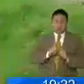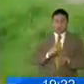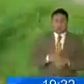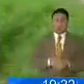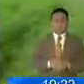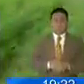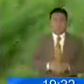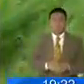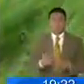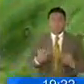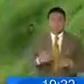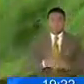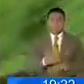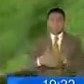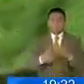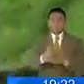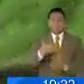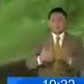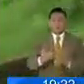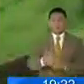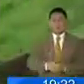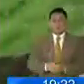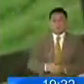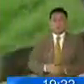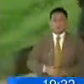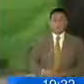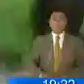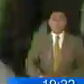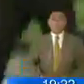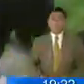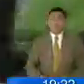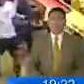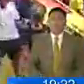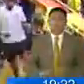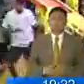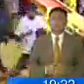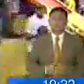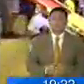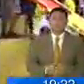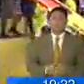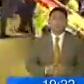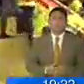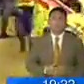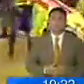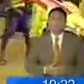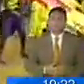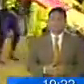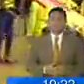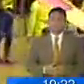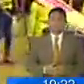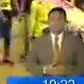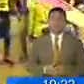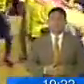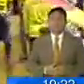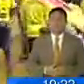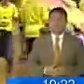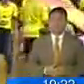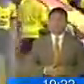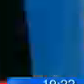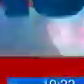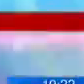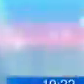extensión deslucen la última gloria del coloso del Salado, informó Jorge